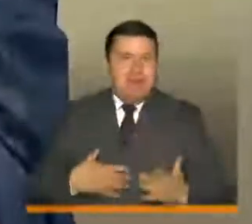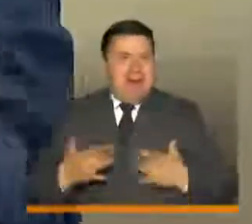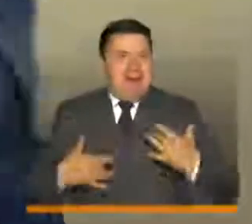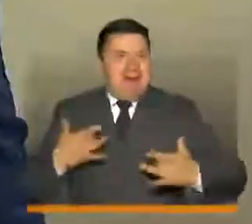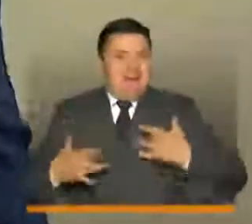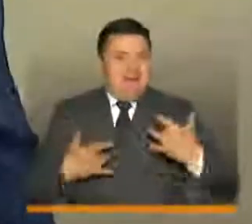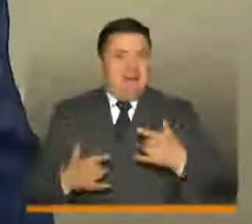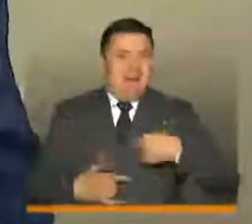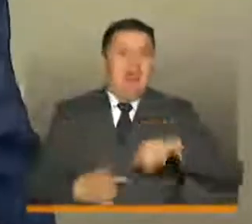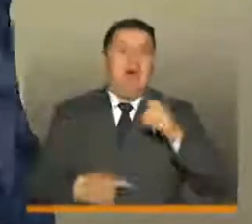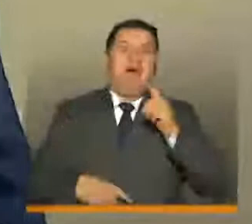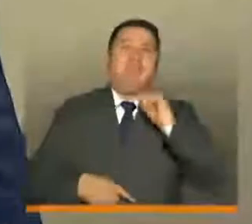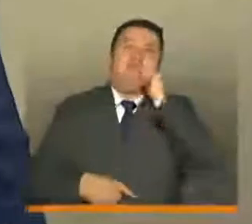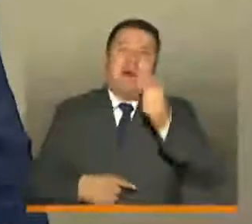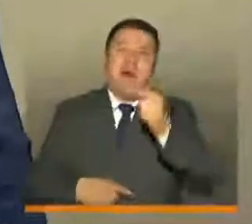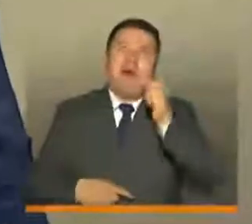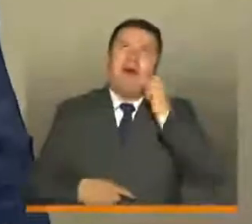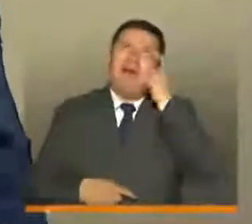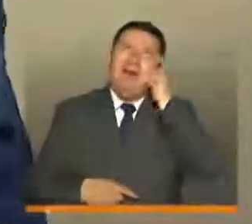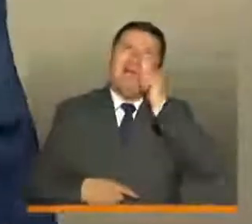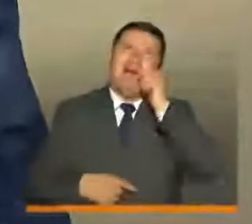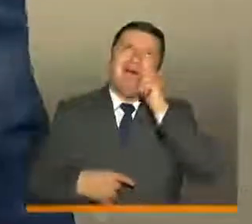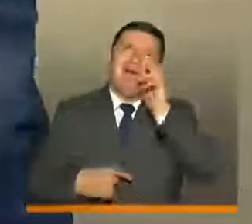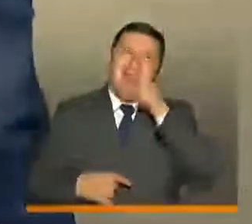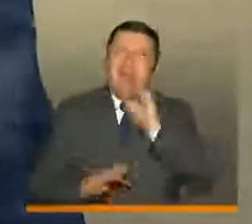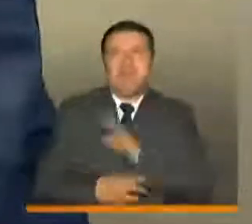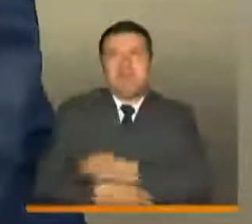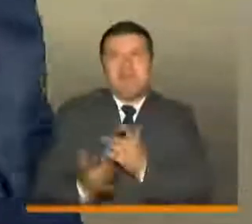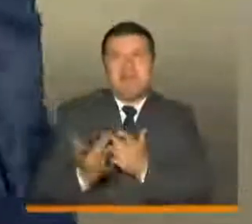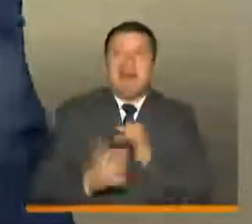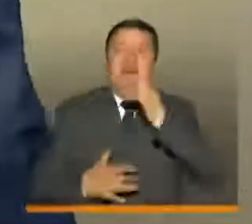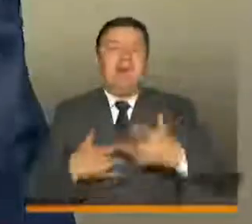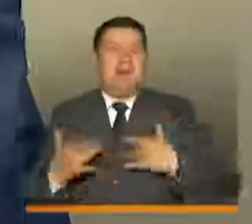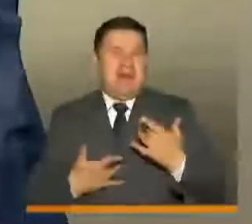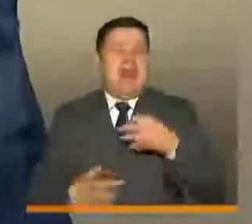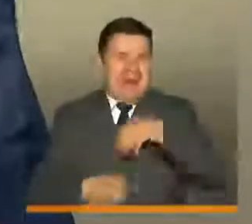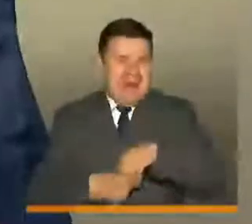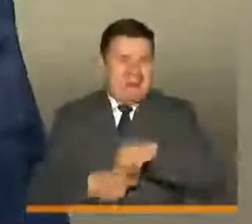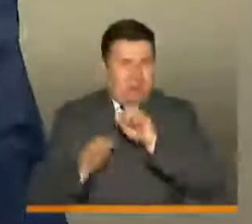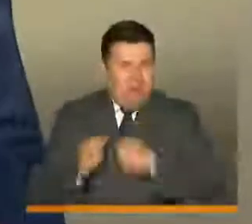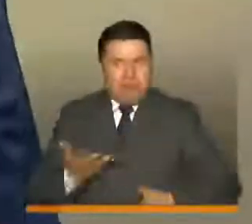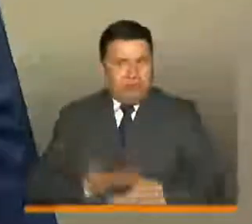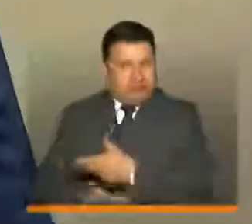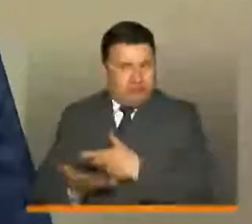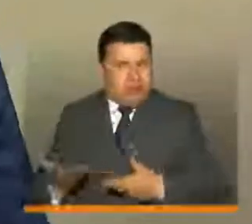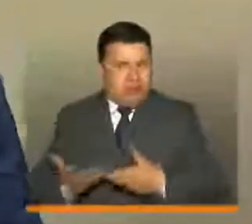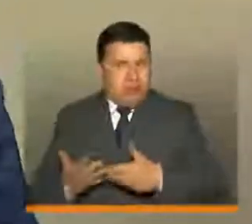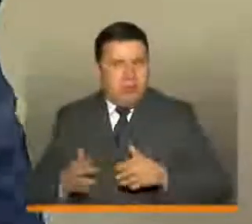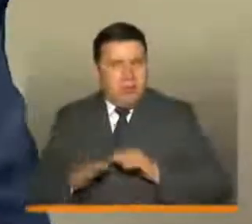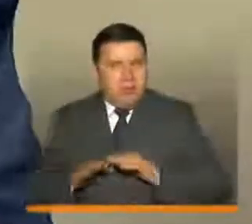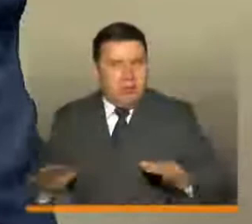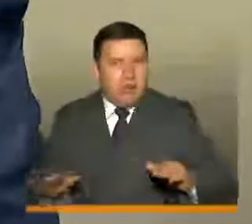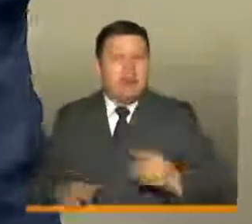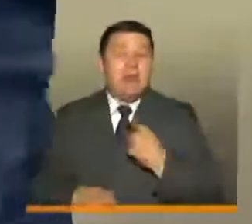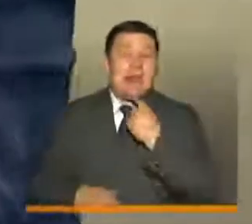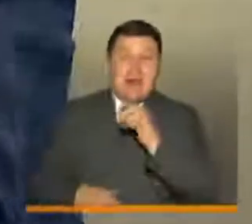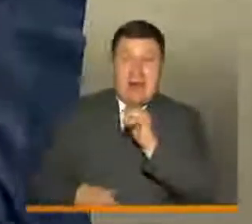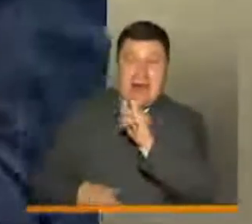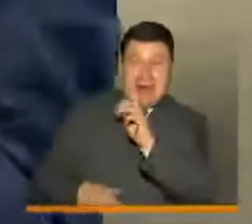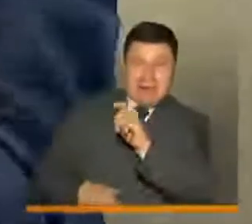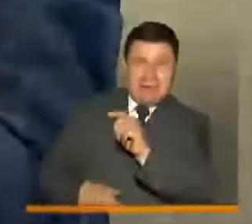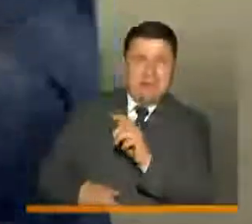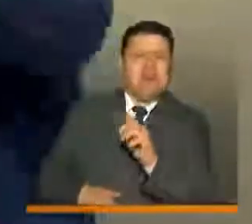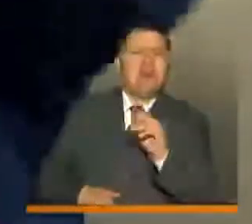pensar que hay día distinto, que hay un día después y que será quizás ese día en que podamos restablecer, y como lo decía Alex,